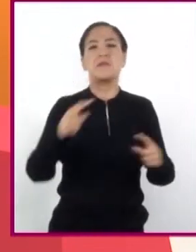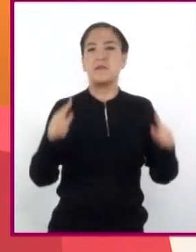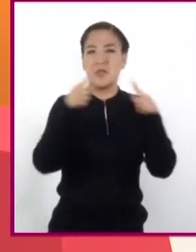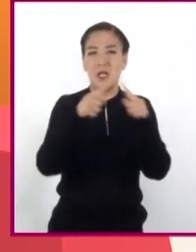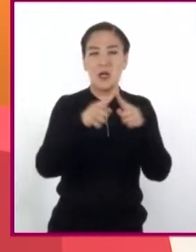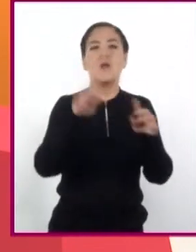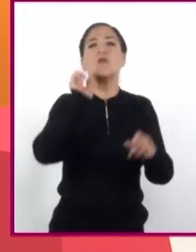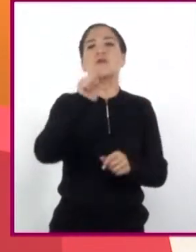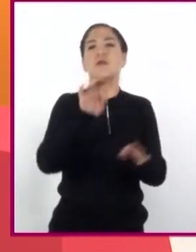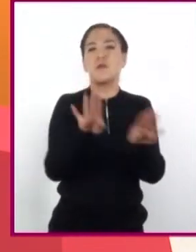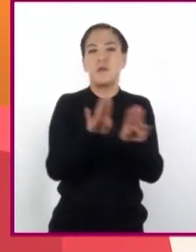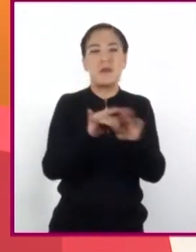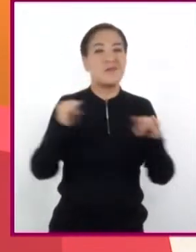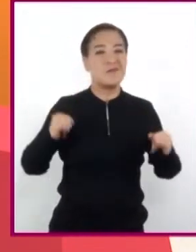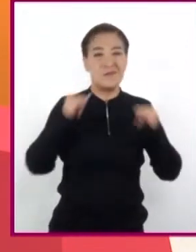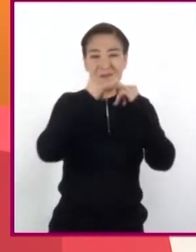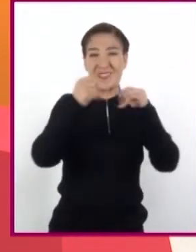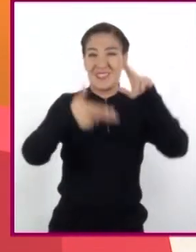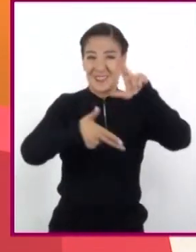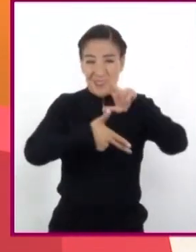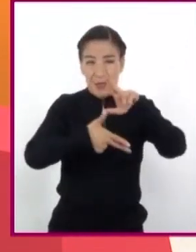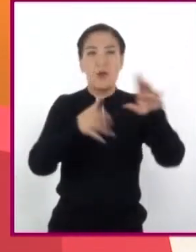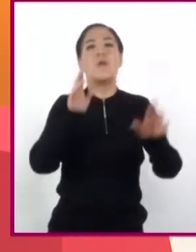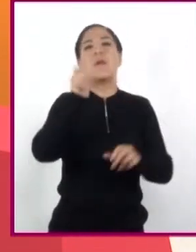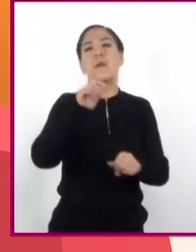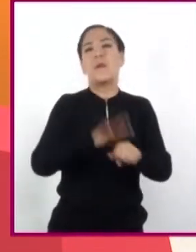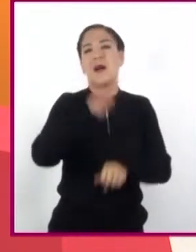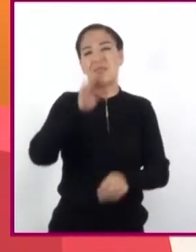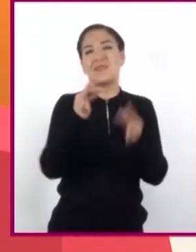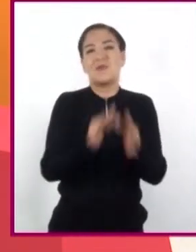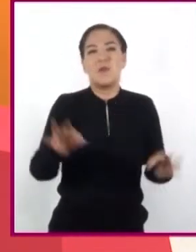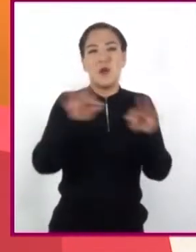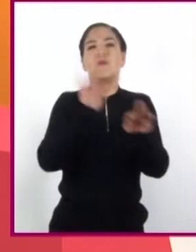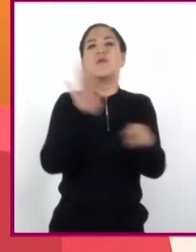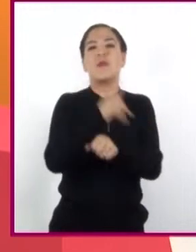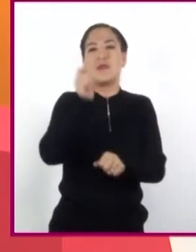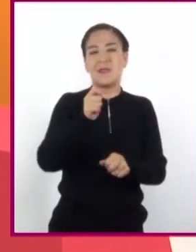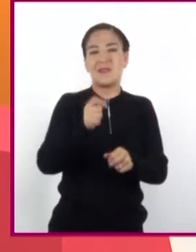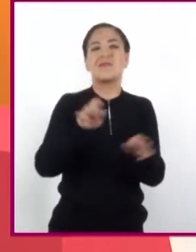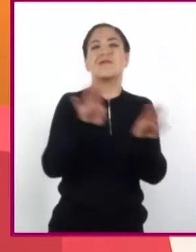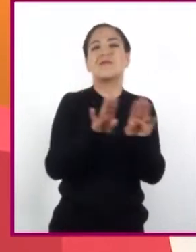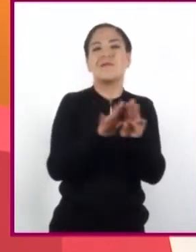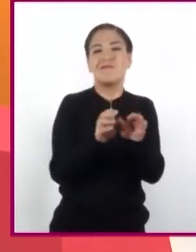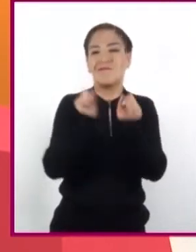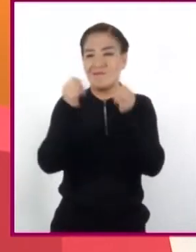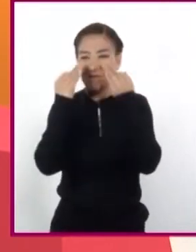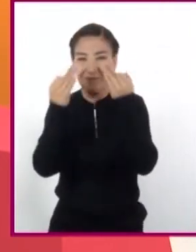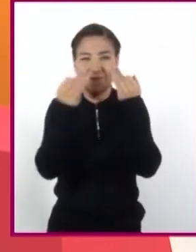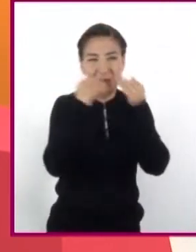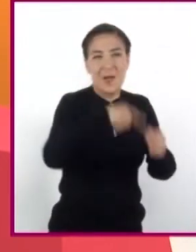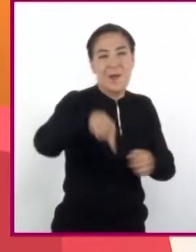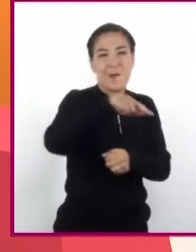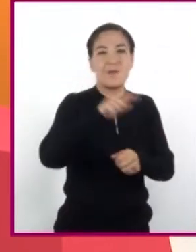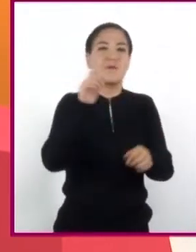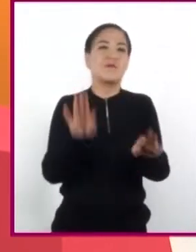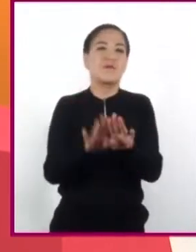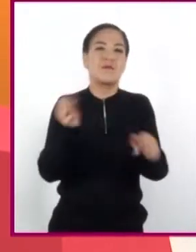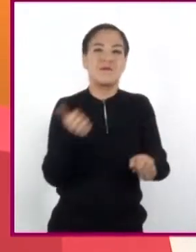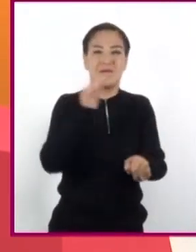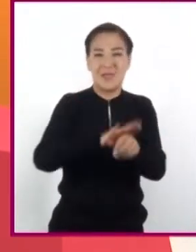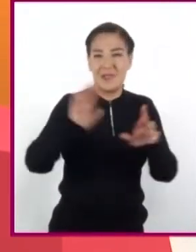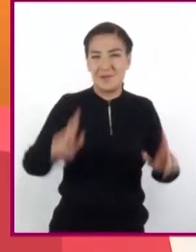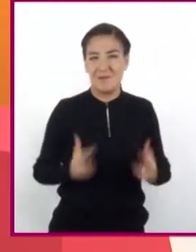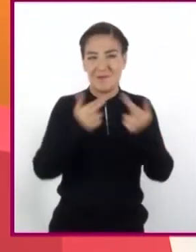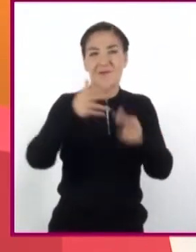instituciones novohispanas más importantes porque tenía injerencia en todos los asuntos de la vida civil y religiosa de la